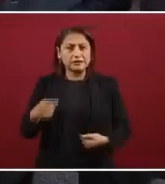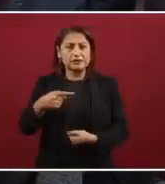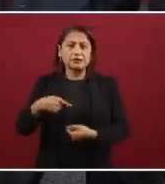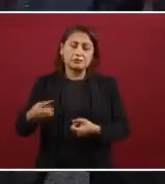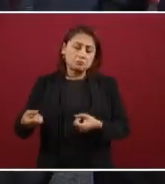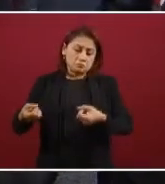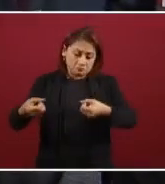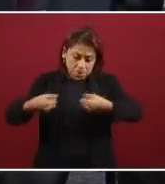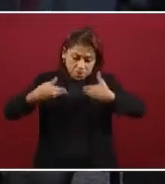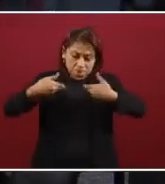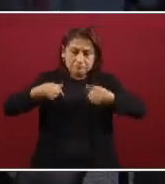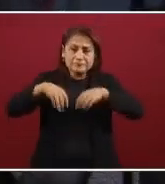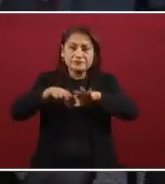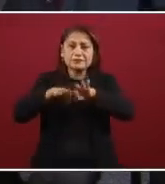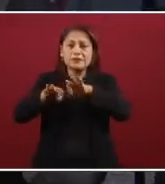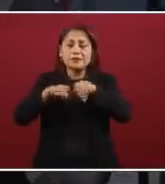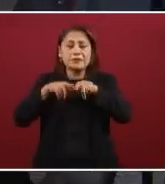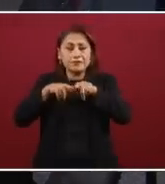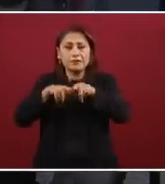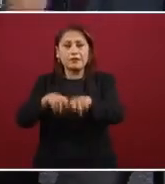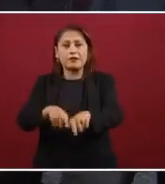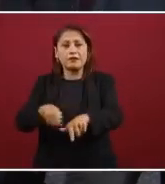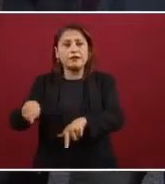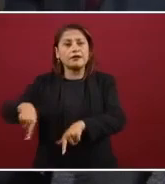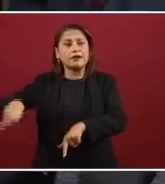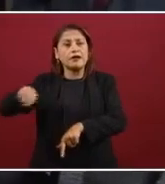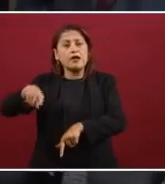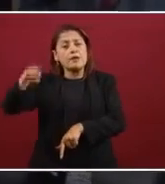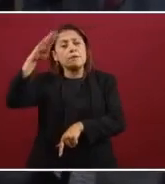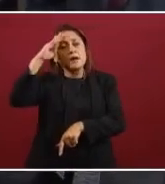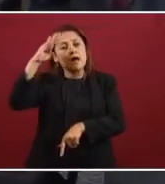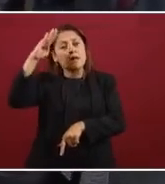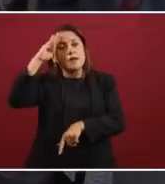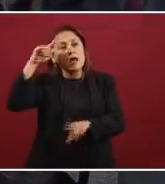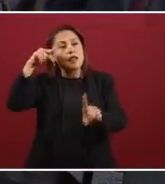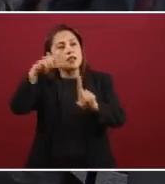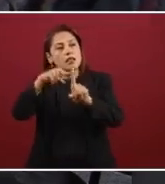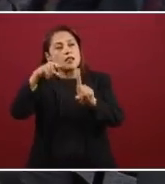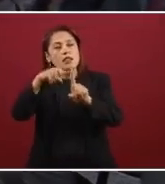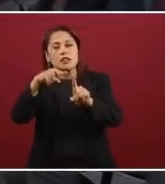que no estén pensando nada más en el lucro.